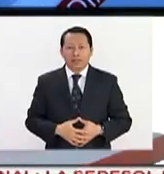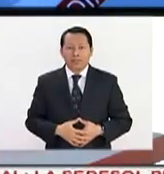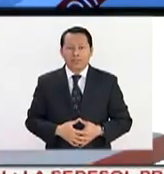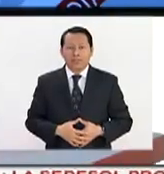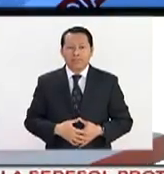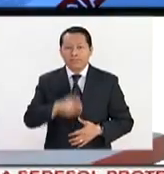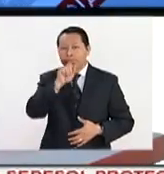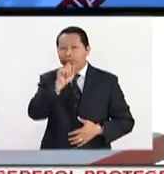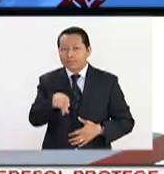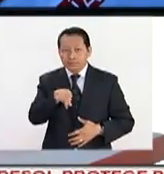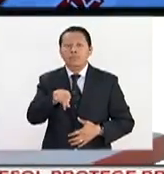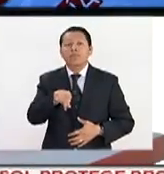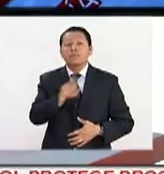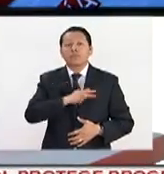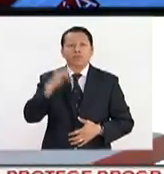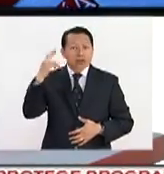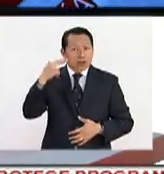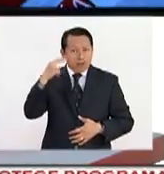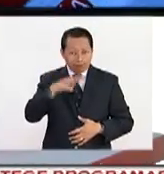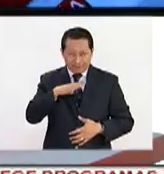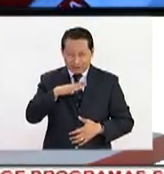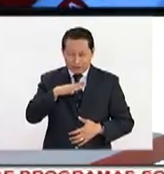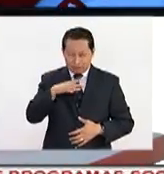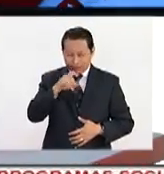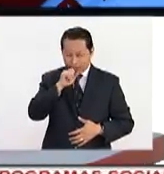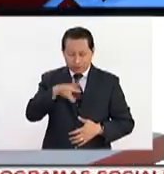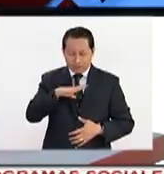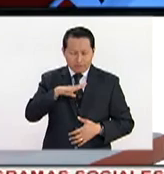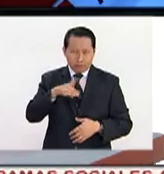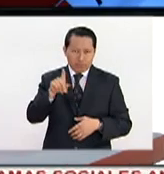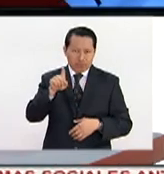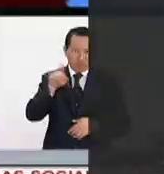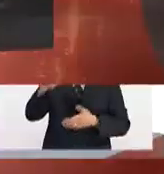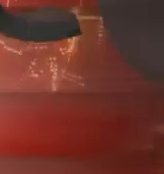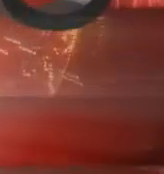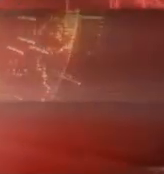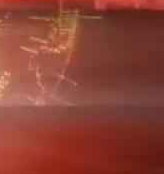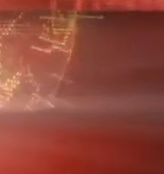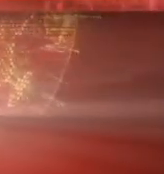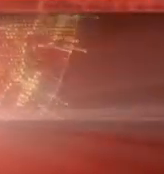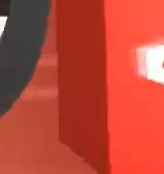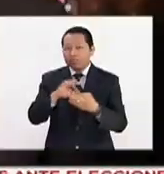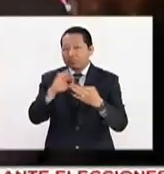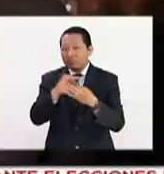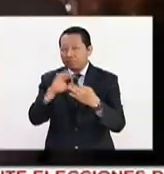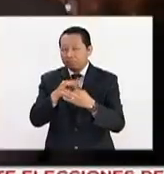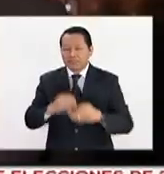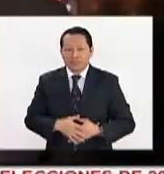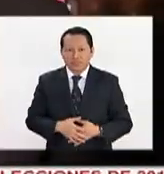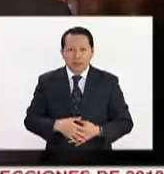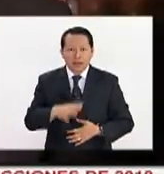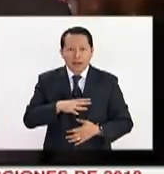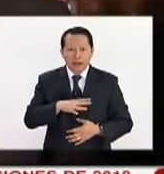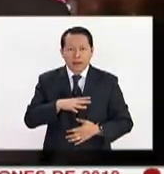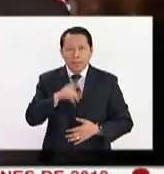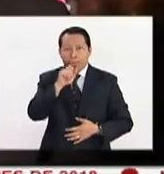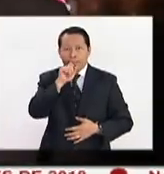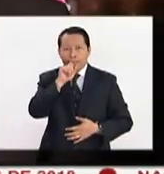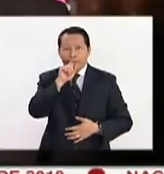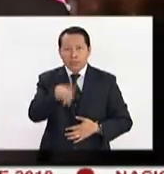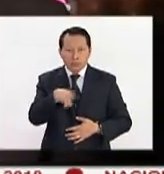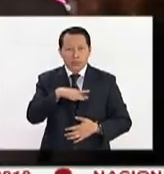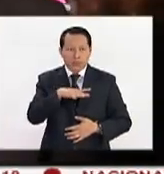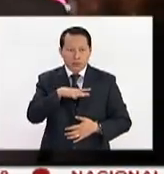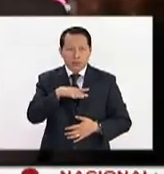Don Reyes Razo se encuentra ya en Vietnam y nos tiene este reporte. La reunión de líderes de la APEC,